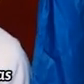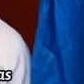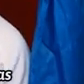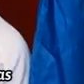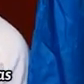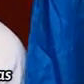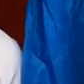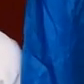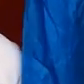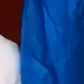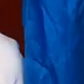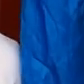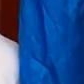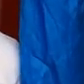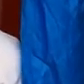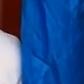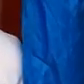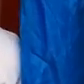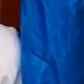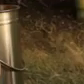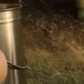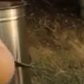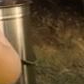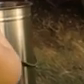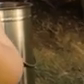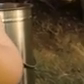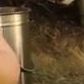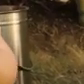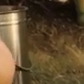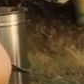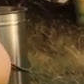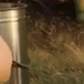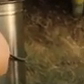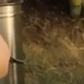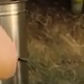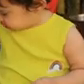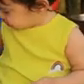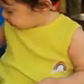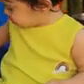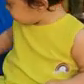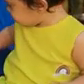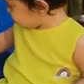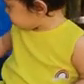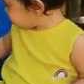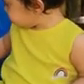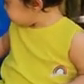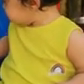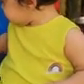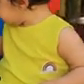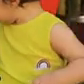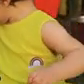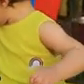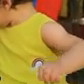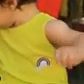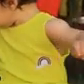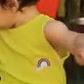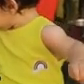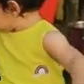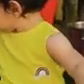te afeitas y no te ven las patillas. Y mamá va a trabajar y a veces ni